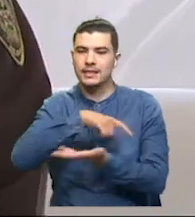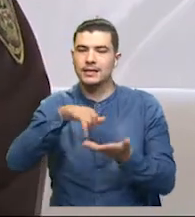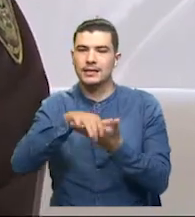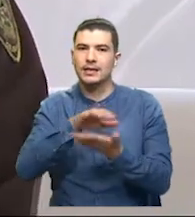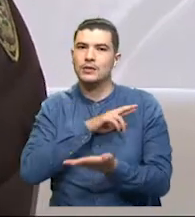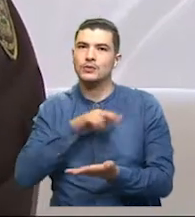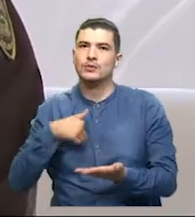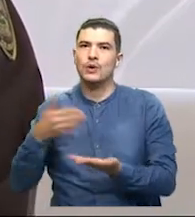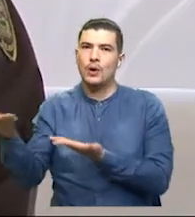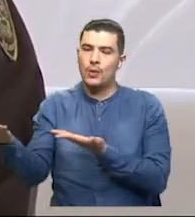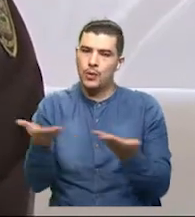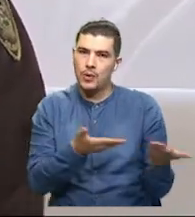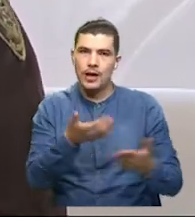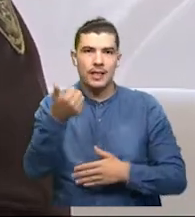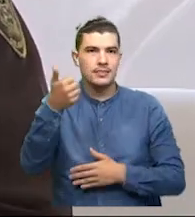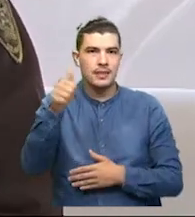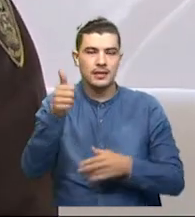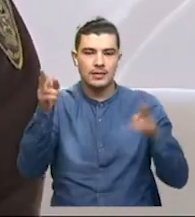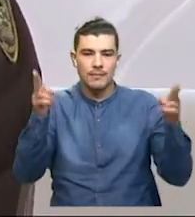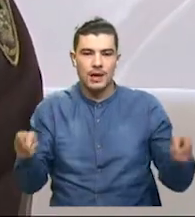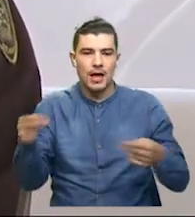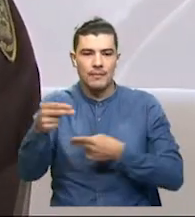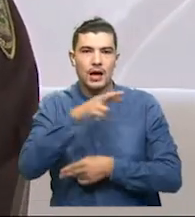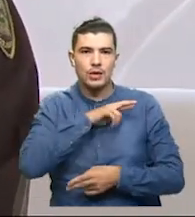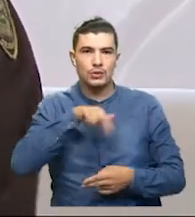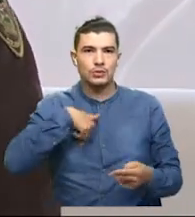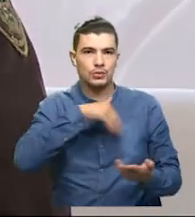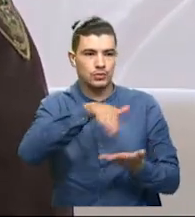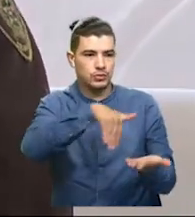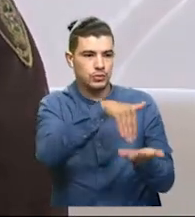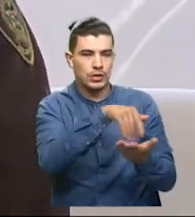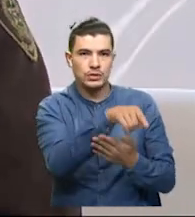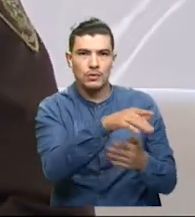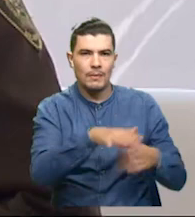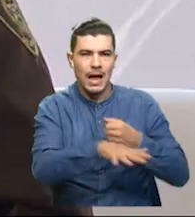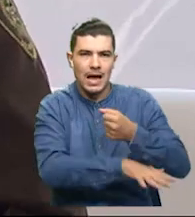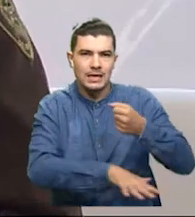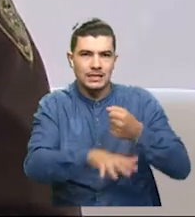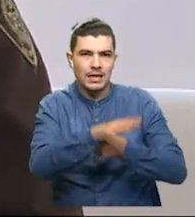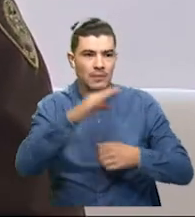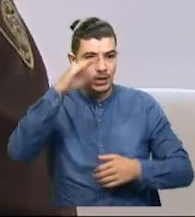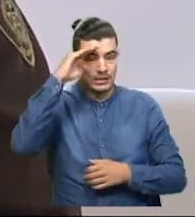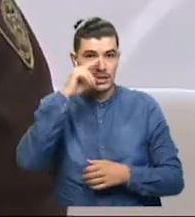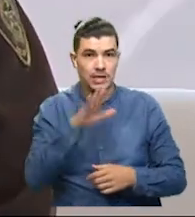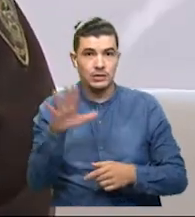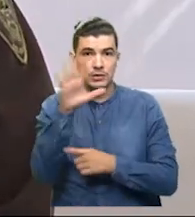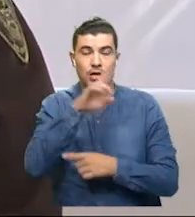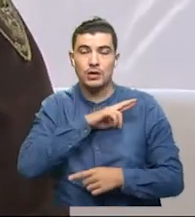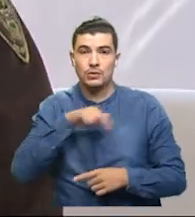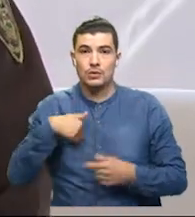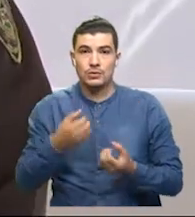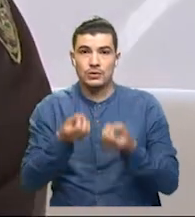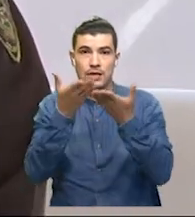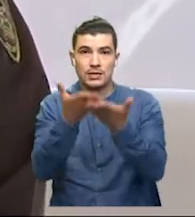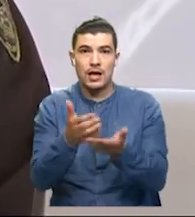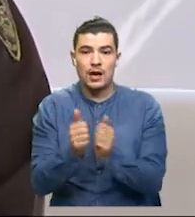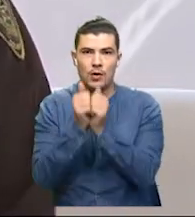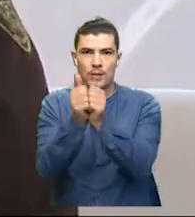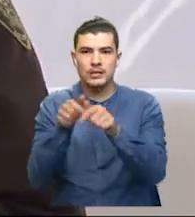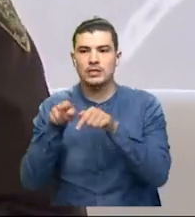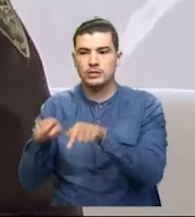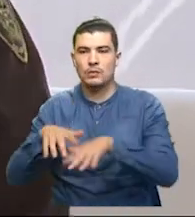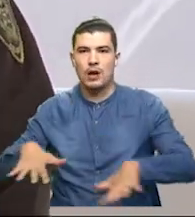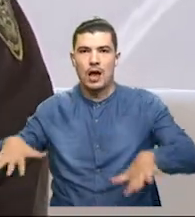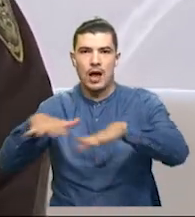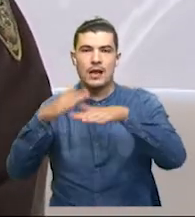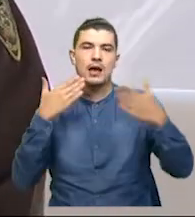10 hectáreas donde vamos a instalar una unidad básica de carabineros, un puesto donde vamos a brindarle todo el acompañamiento a nuestro sector rural.